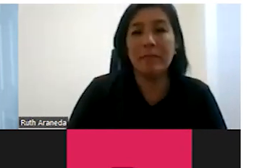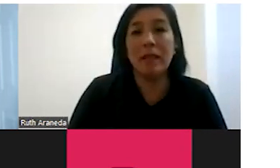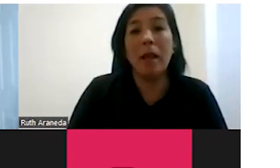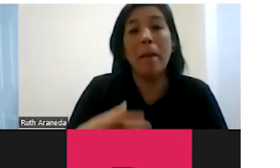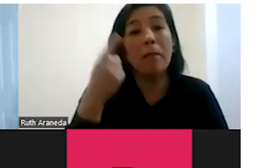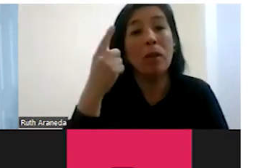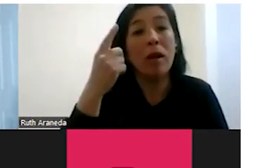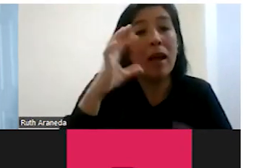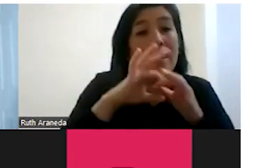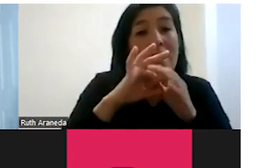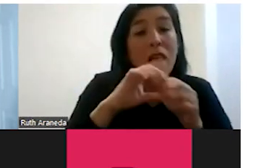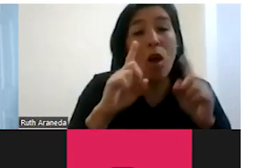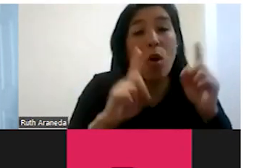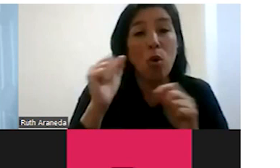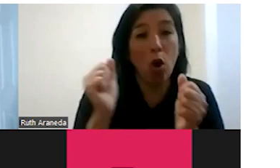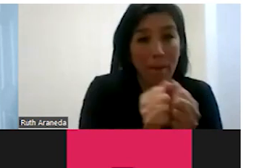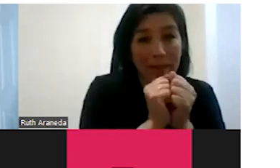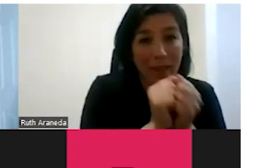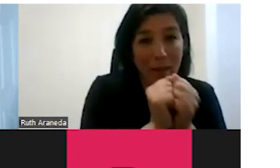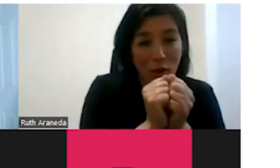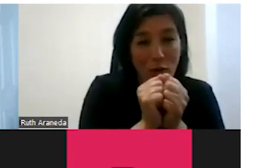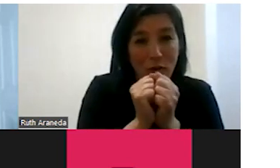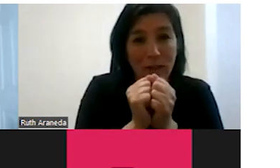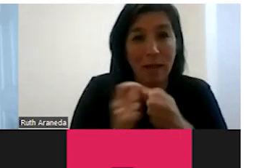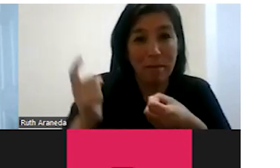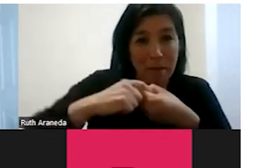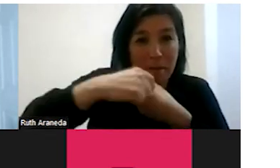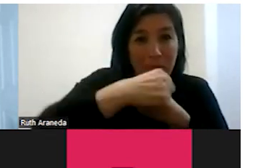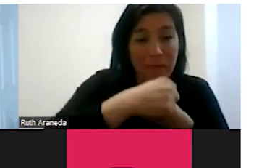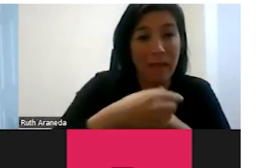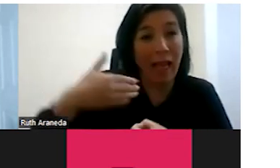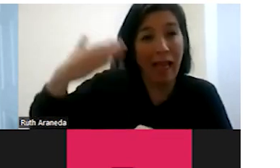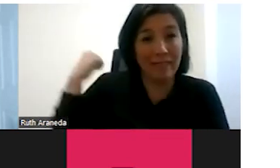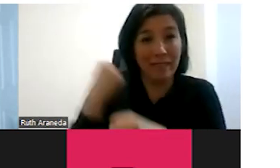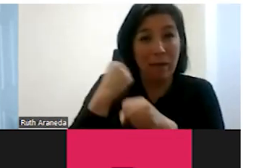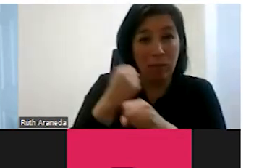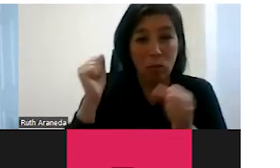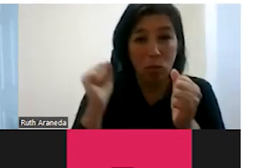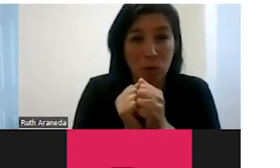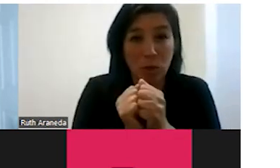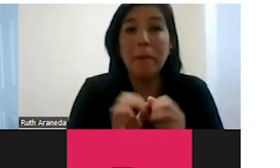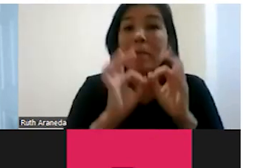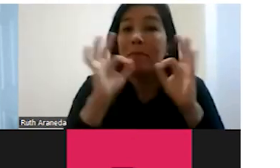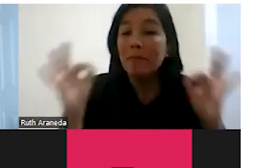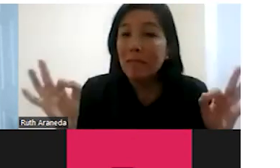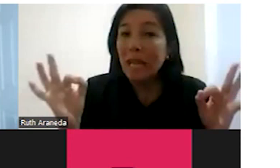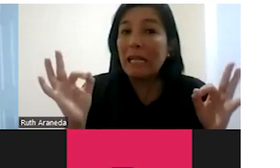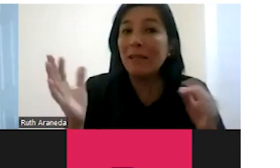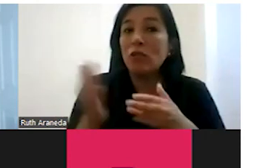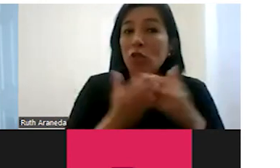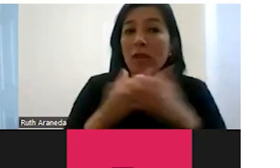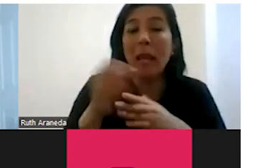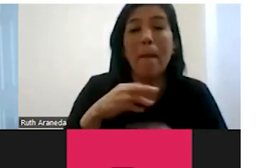a varios colegas que se sumaron a esto, porque hemos trabajado juntos, específicamente... en